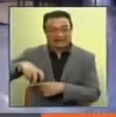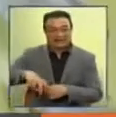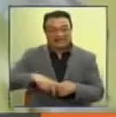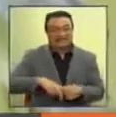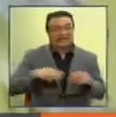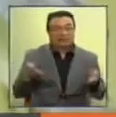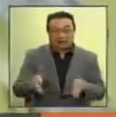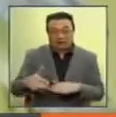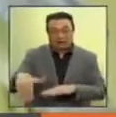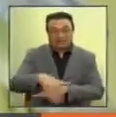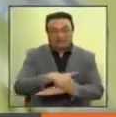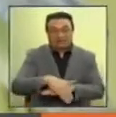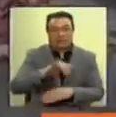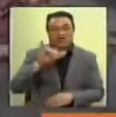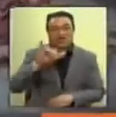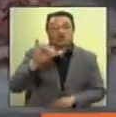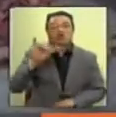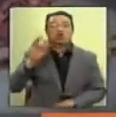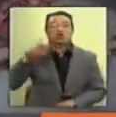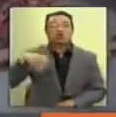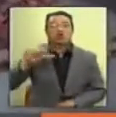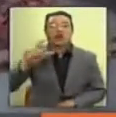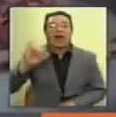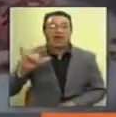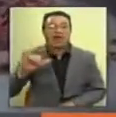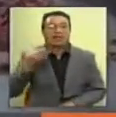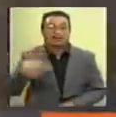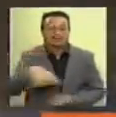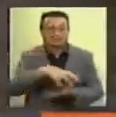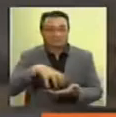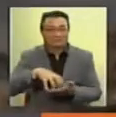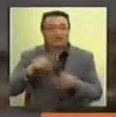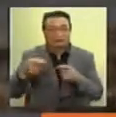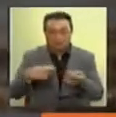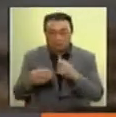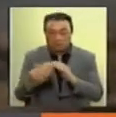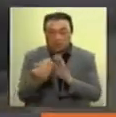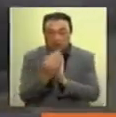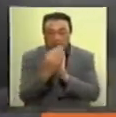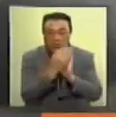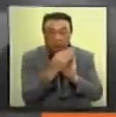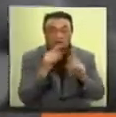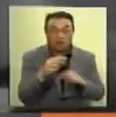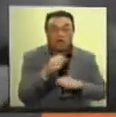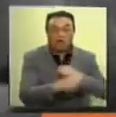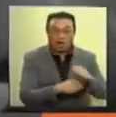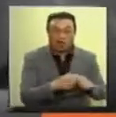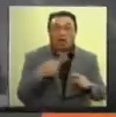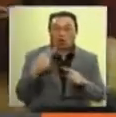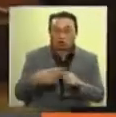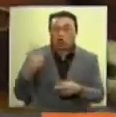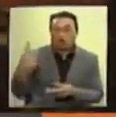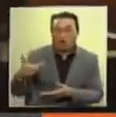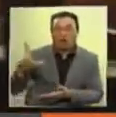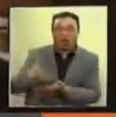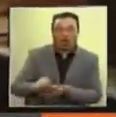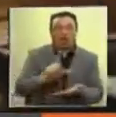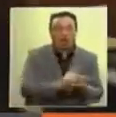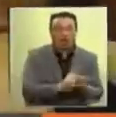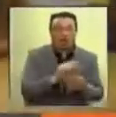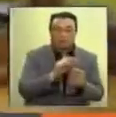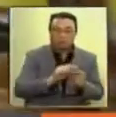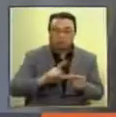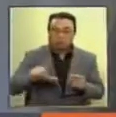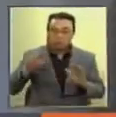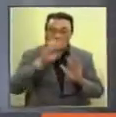una escondida calle del barrio Yungay. Tanto se multiplicó la venta de sándwiches que con los años abrieron otros dos locales. Surgió